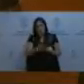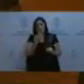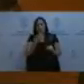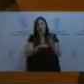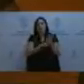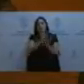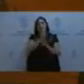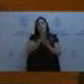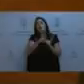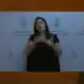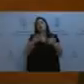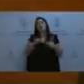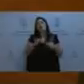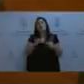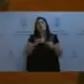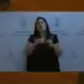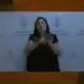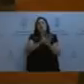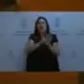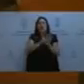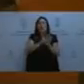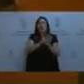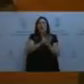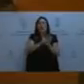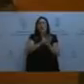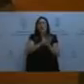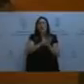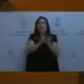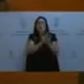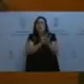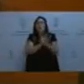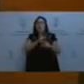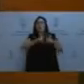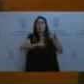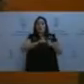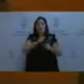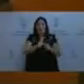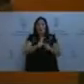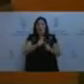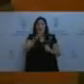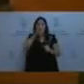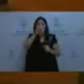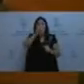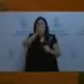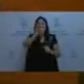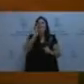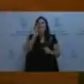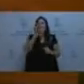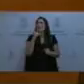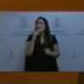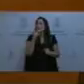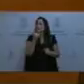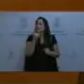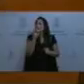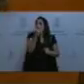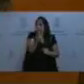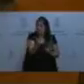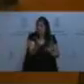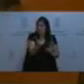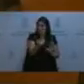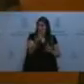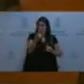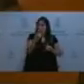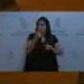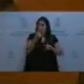reglamentario de la Ley de Mediación Familiar. Iniciativa de noviembre de 2015. Vamos camino del año. Hace más de medio año que